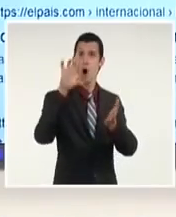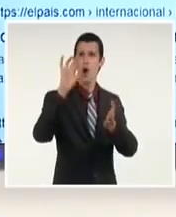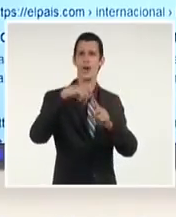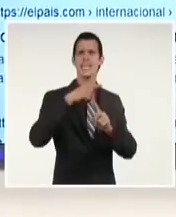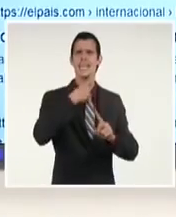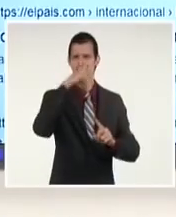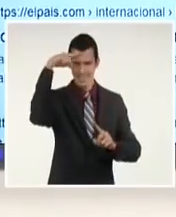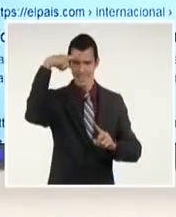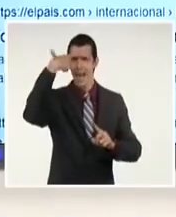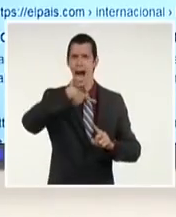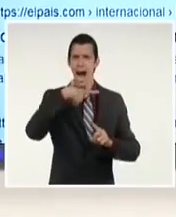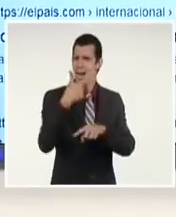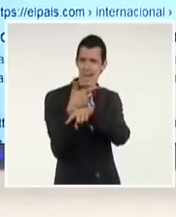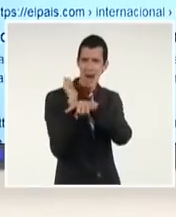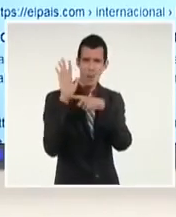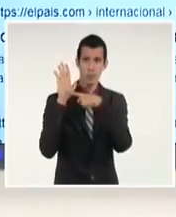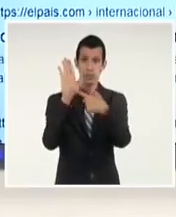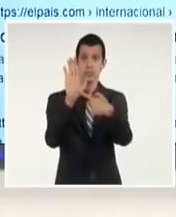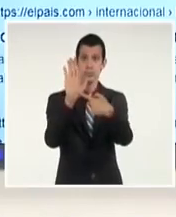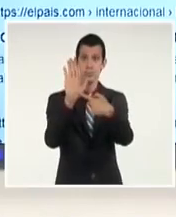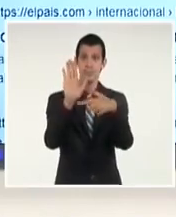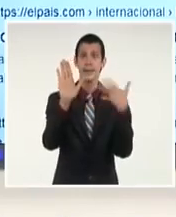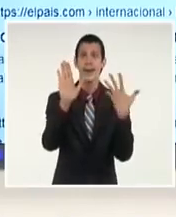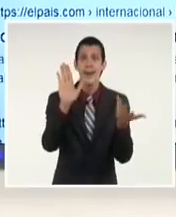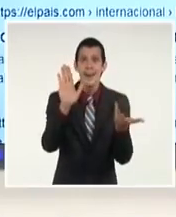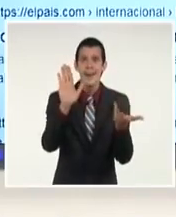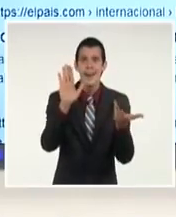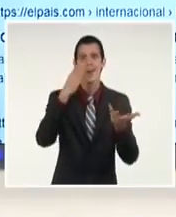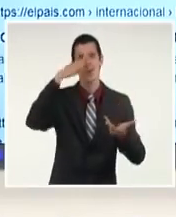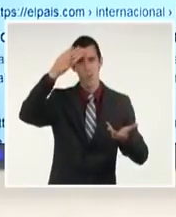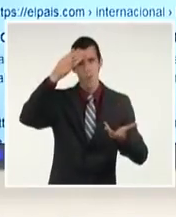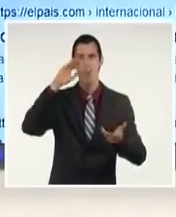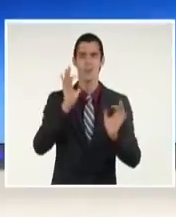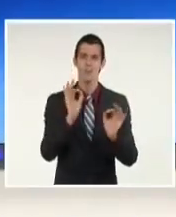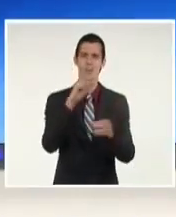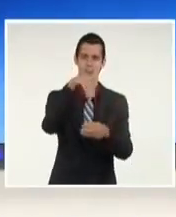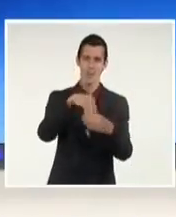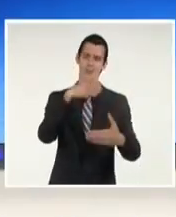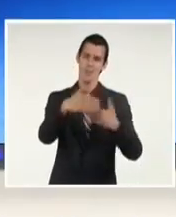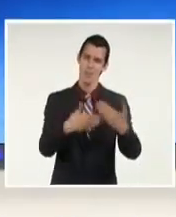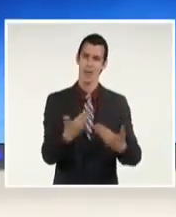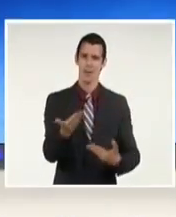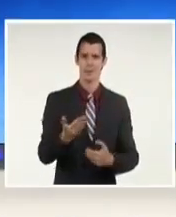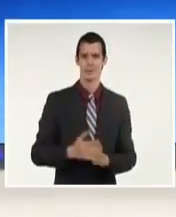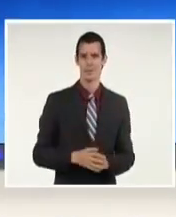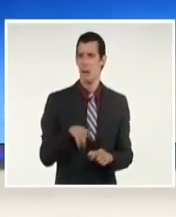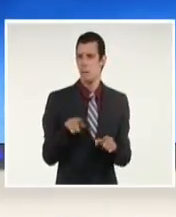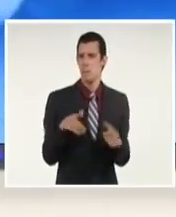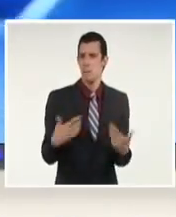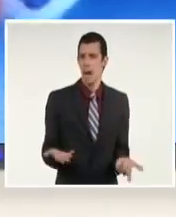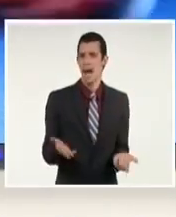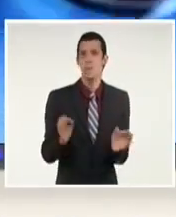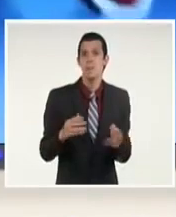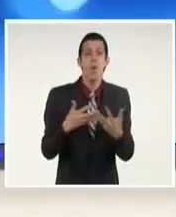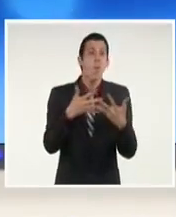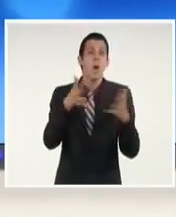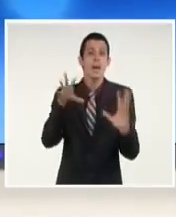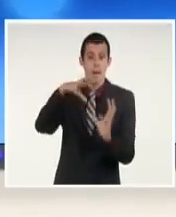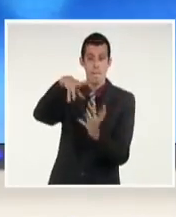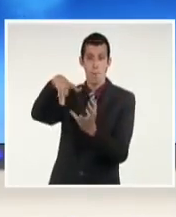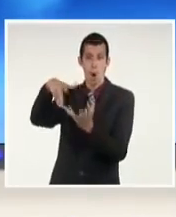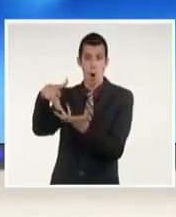la intención de exacerbar la realidad cubana, de crear un estado de opinión que movilice a la comunidad internacional contra nuestro país. La